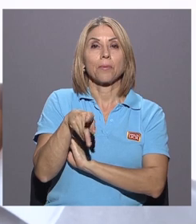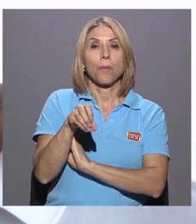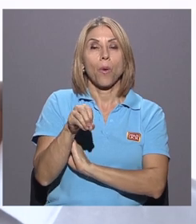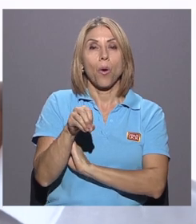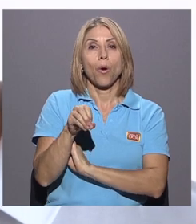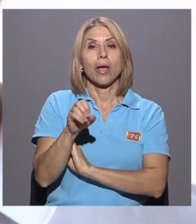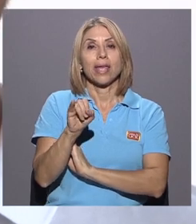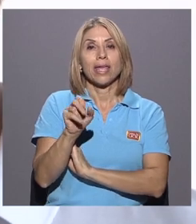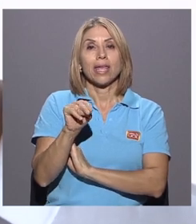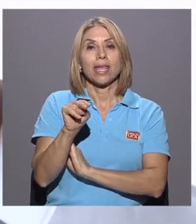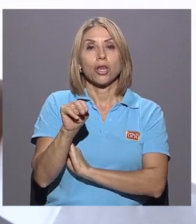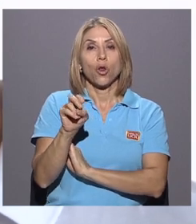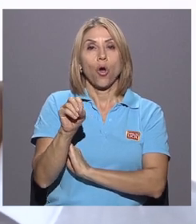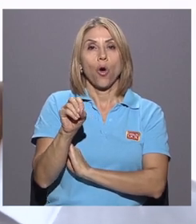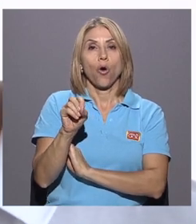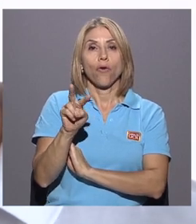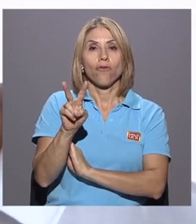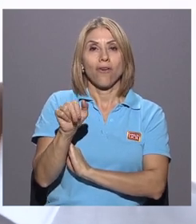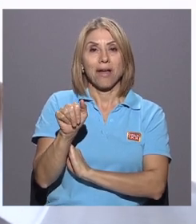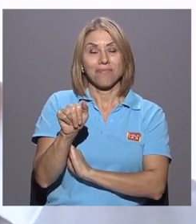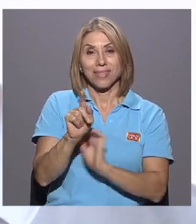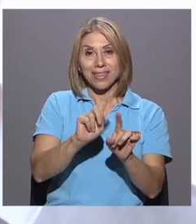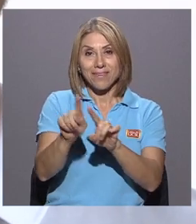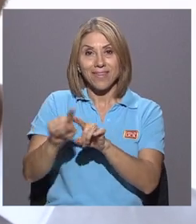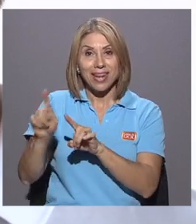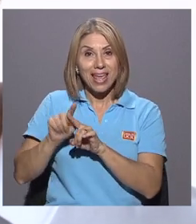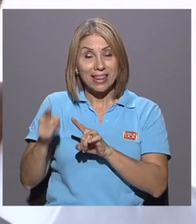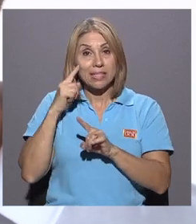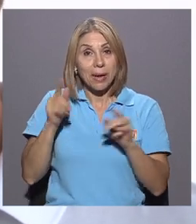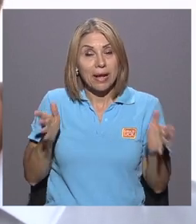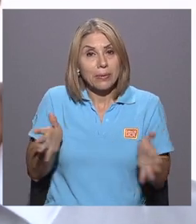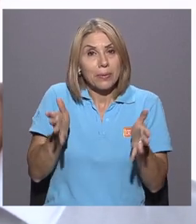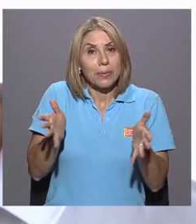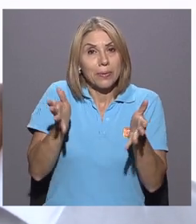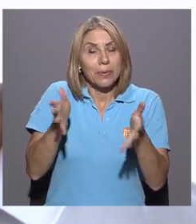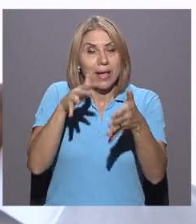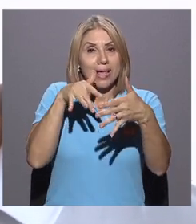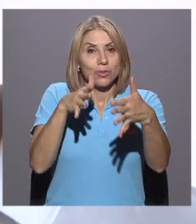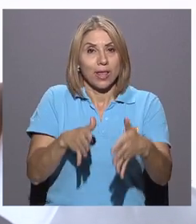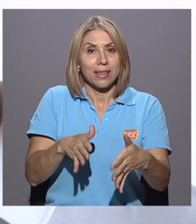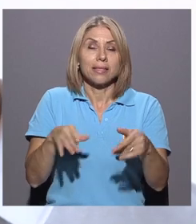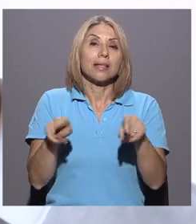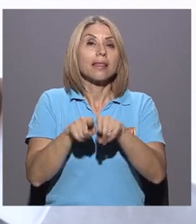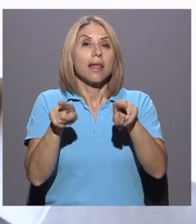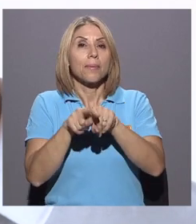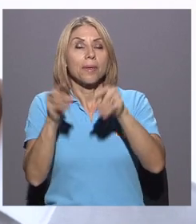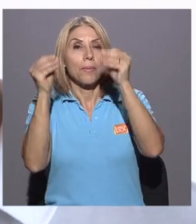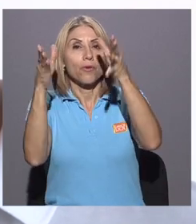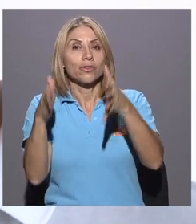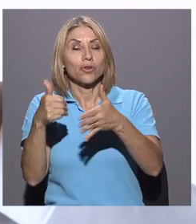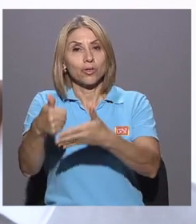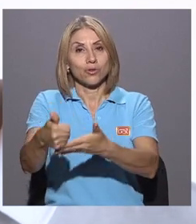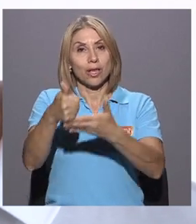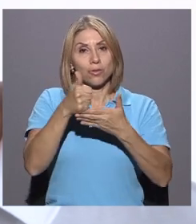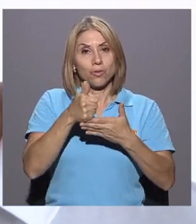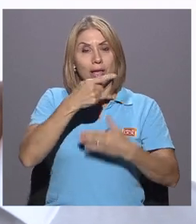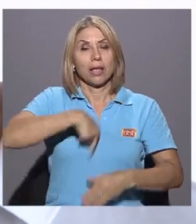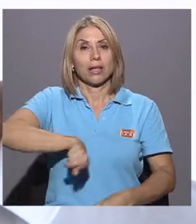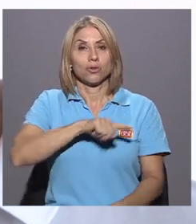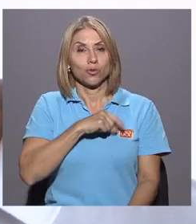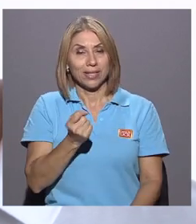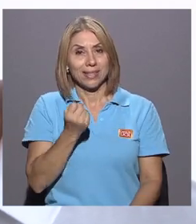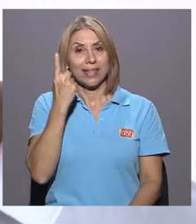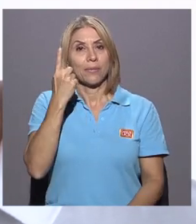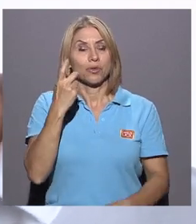ciertos proyectos que incentivan a los estudiantes pues, a emprender. También muchos de los profesores pues, nos ayudan a poder entender tanto